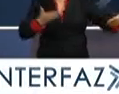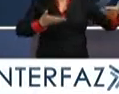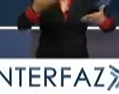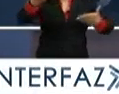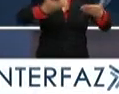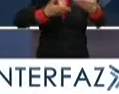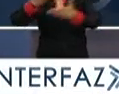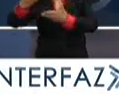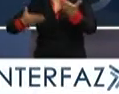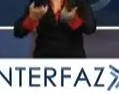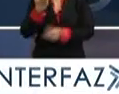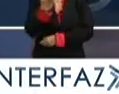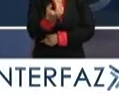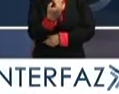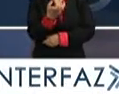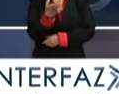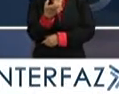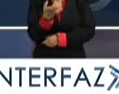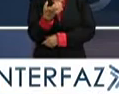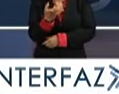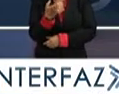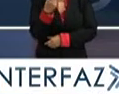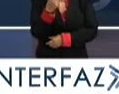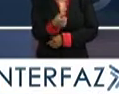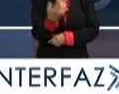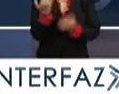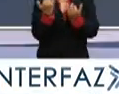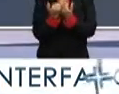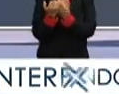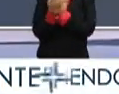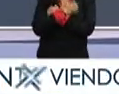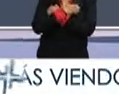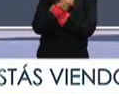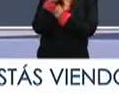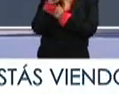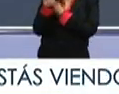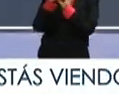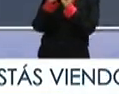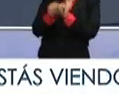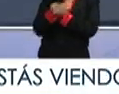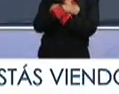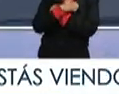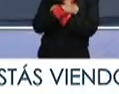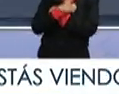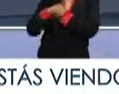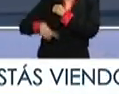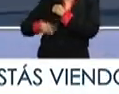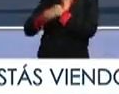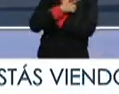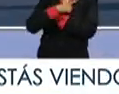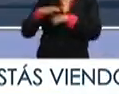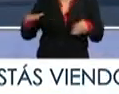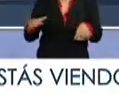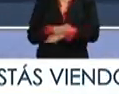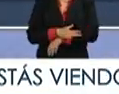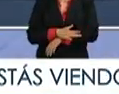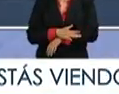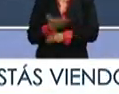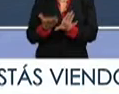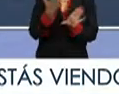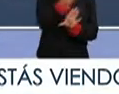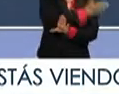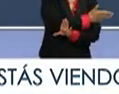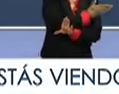yo creo que más la misma educación, el sistema de educación pública tiene que cambiar, porque si